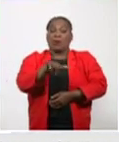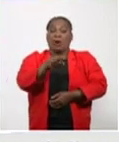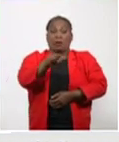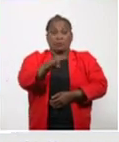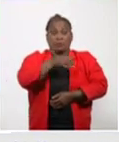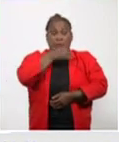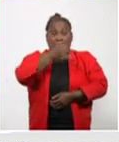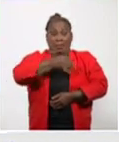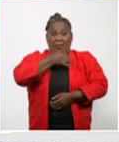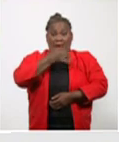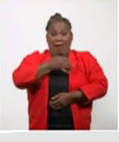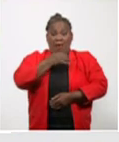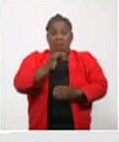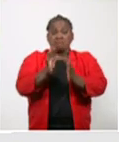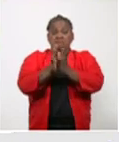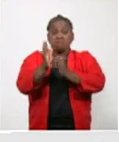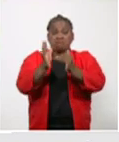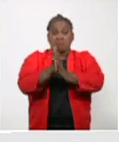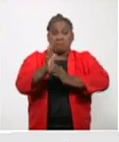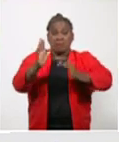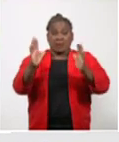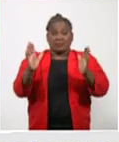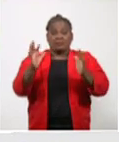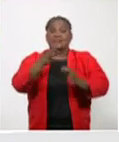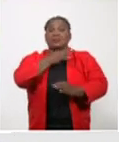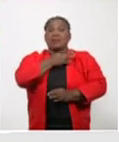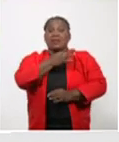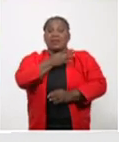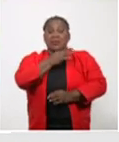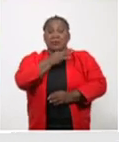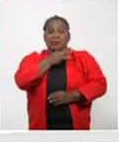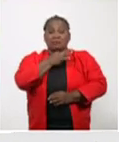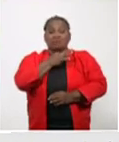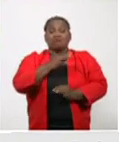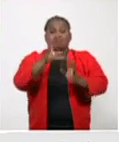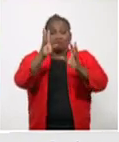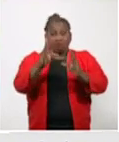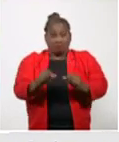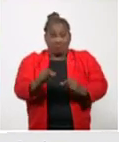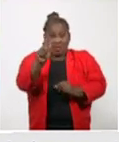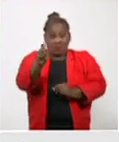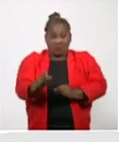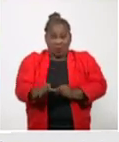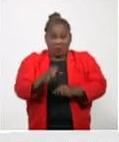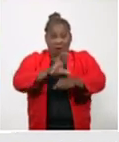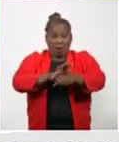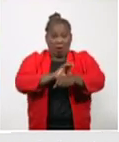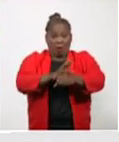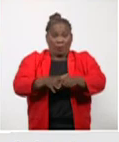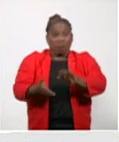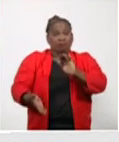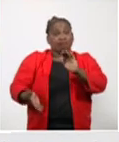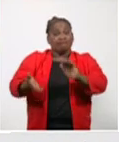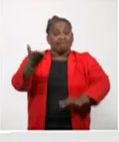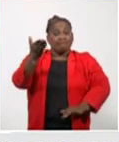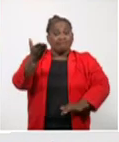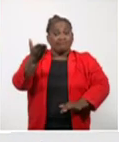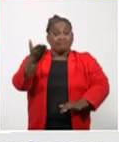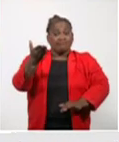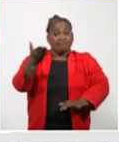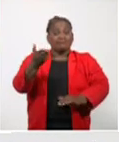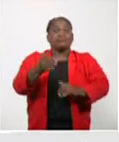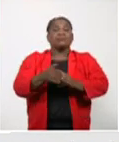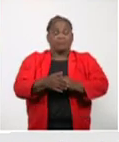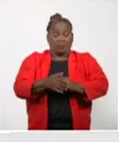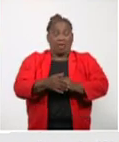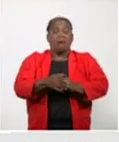con un número muy elevado de casos todavía, hoy lo vamos a ver así, y todavía con un número de